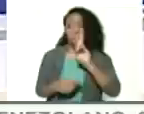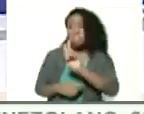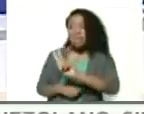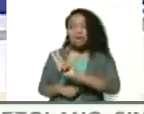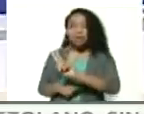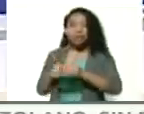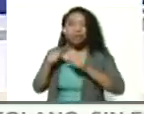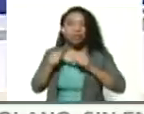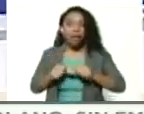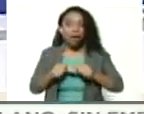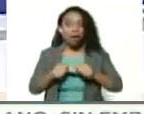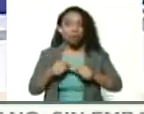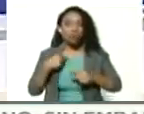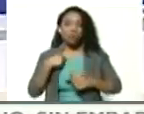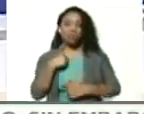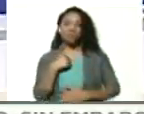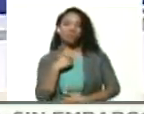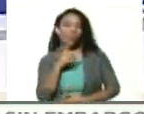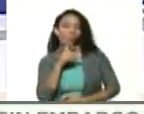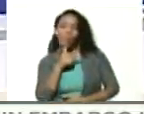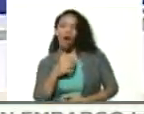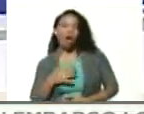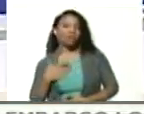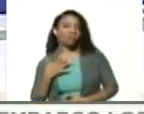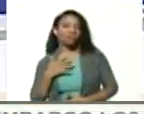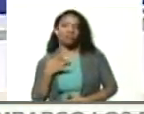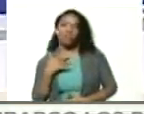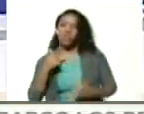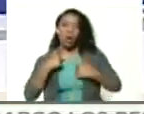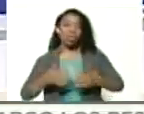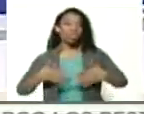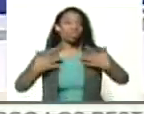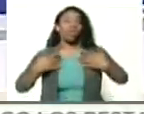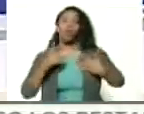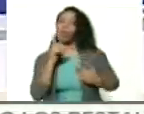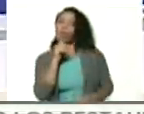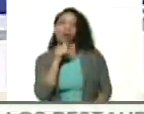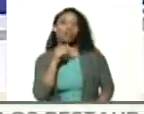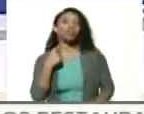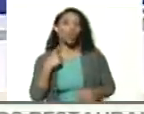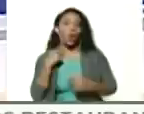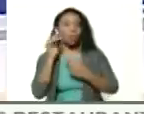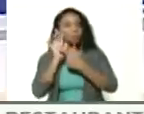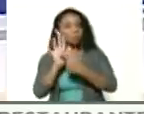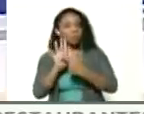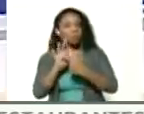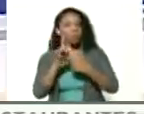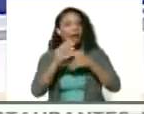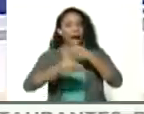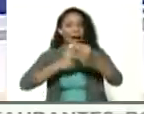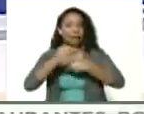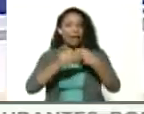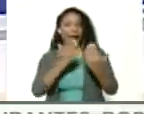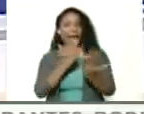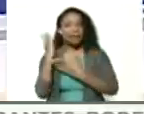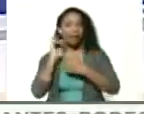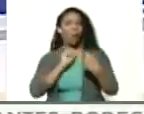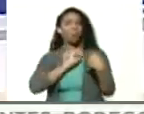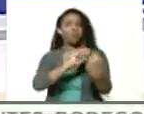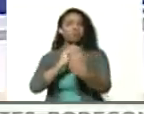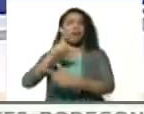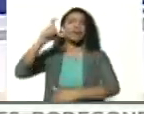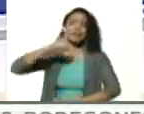quedé insatisfecho. No quedé contento. Lo voy a pasar para generar este debate